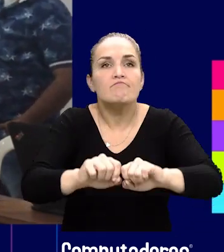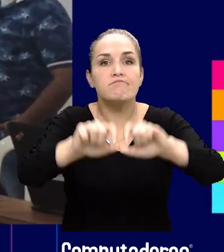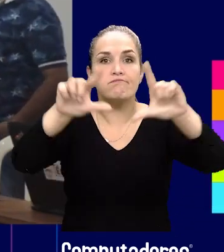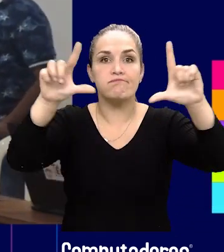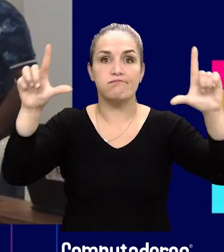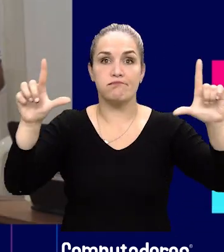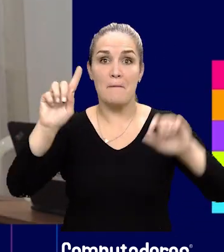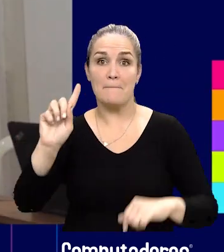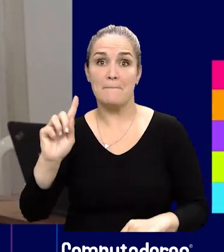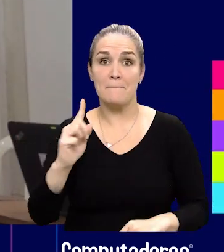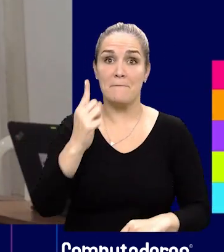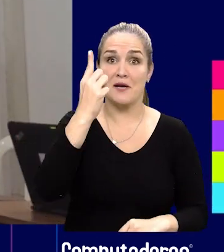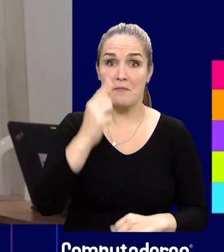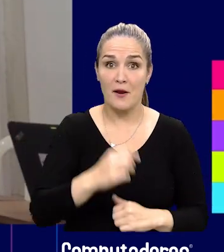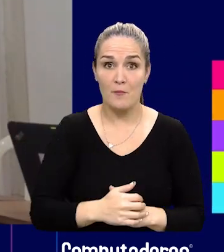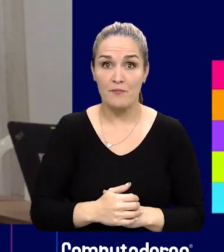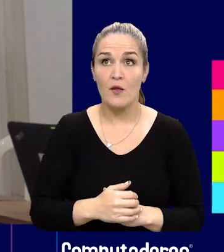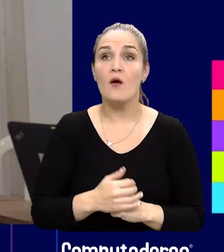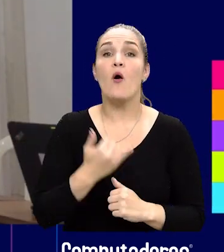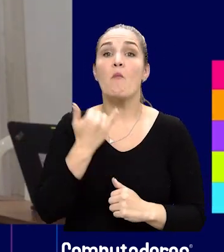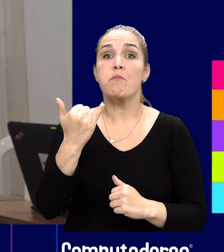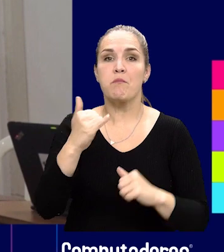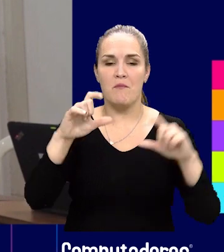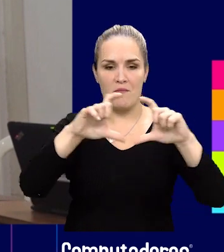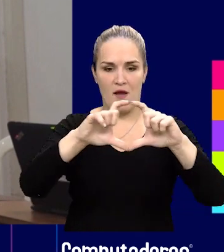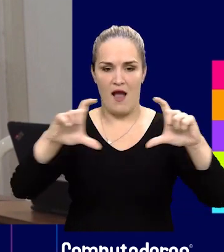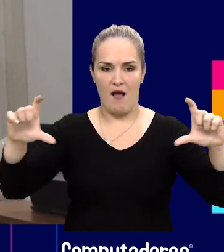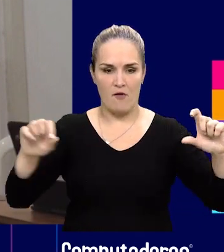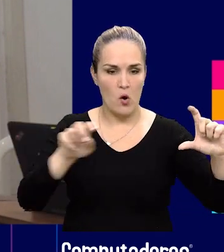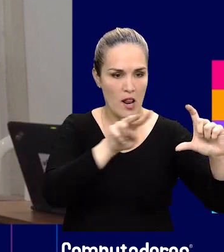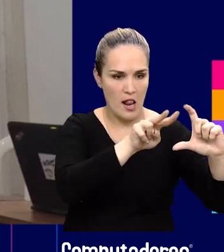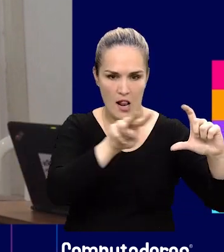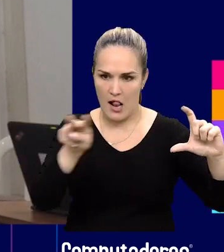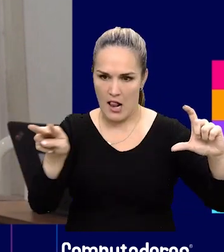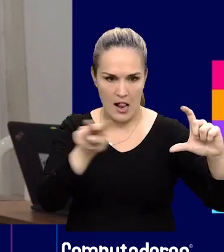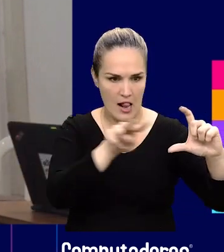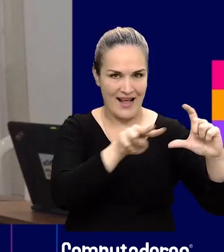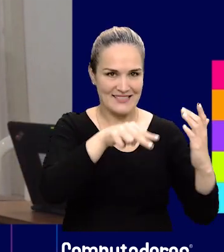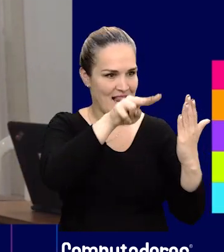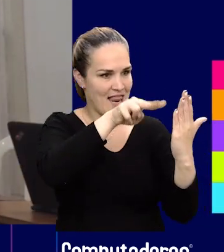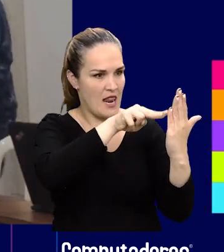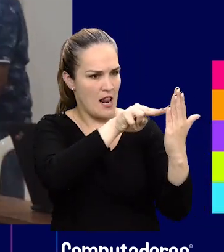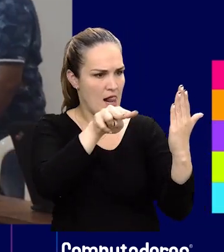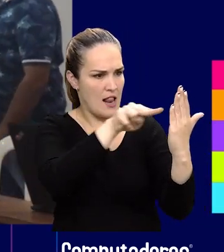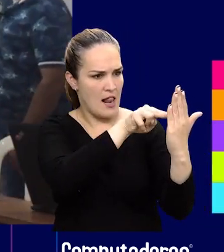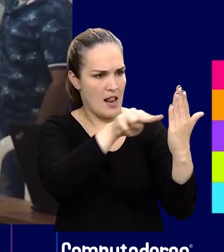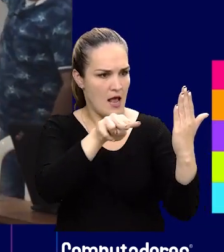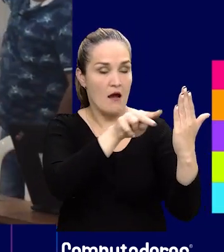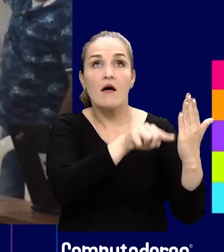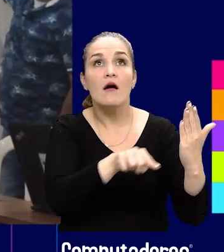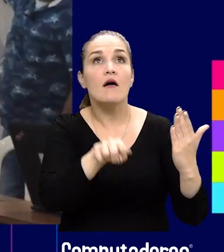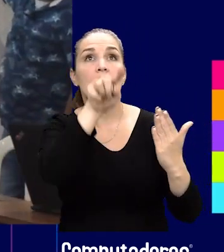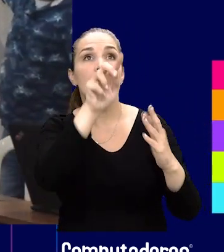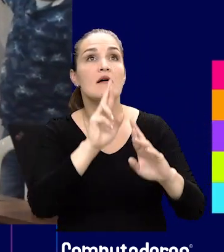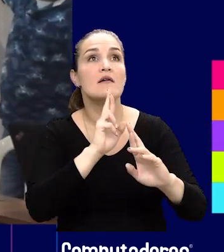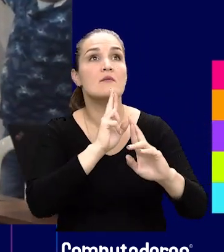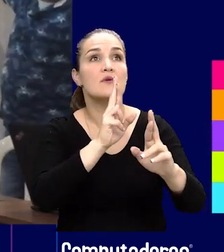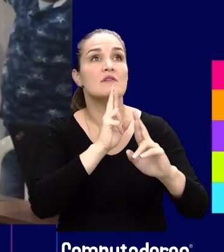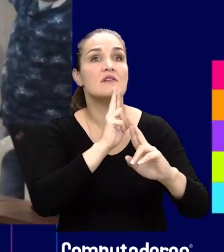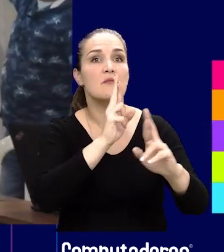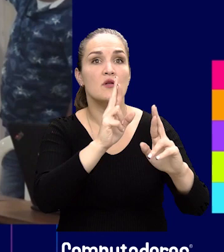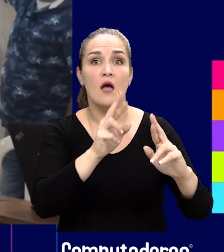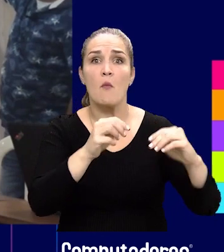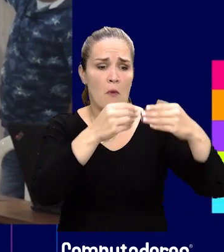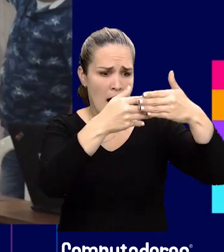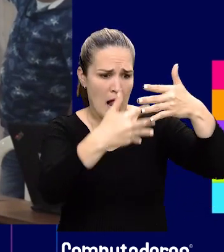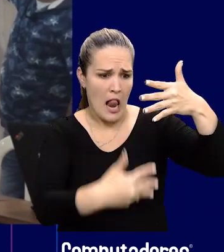Entonces, la primera parte, cuando hay lectura, está en la parte de abajo. Ustedes la van leyendo y en la parte de abajo van desplazando. ¿Listo?